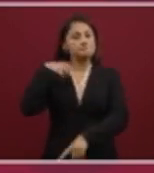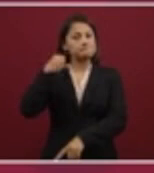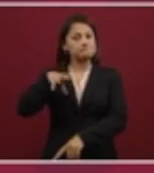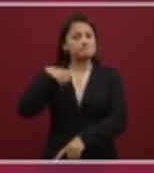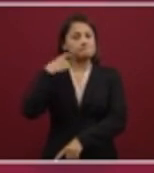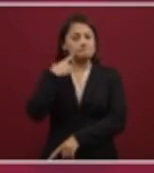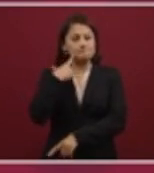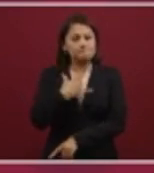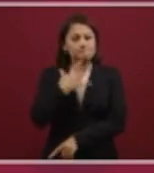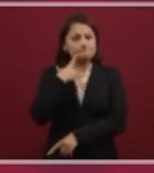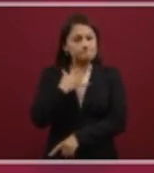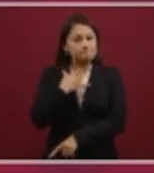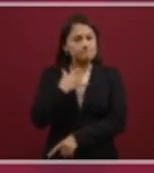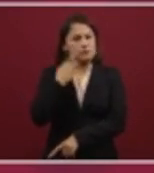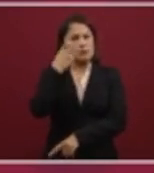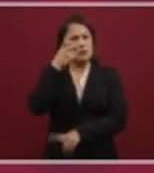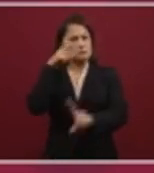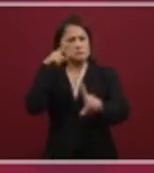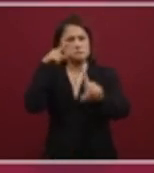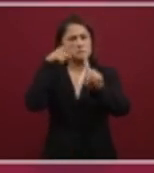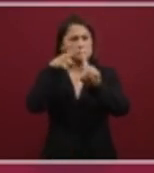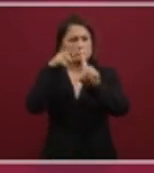justas,